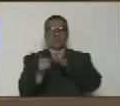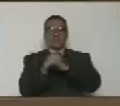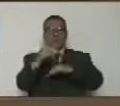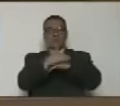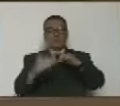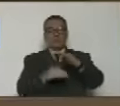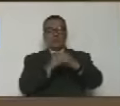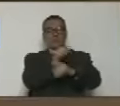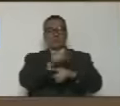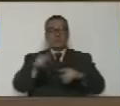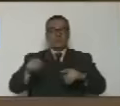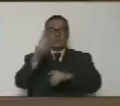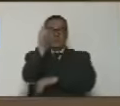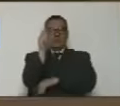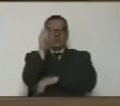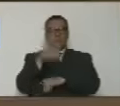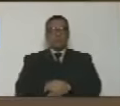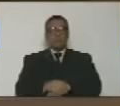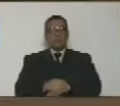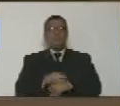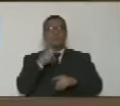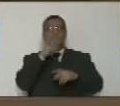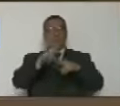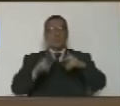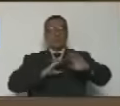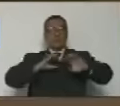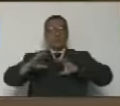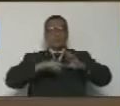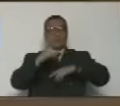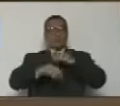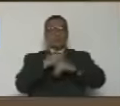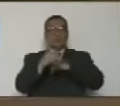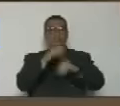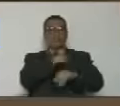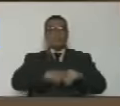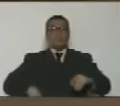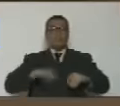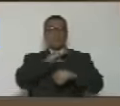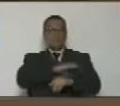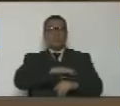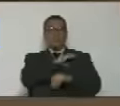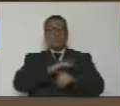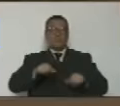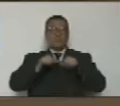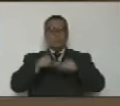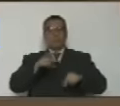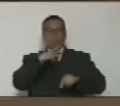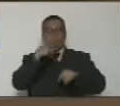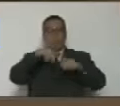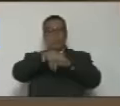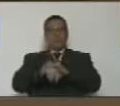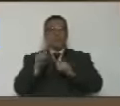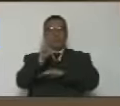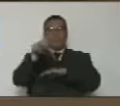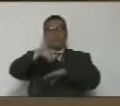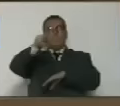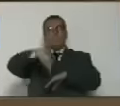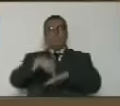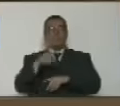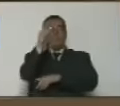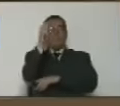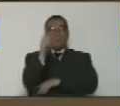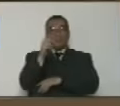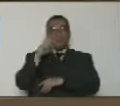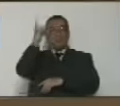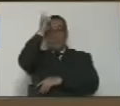incorporar a sus suplentes respectivos. Segundo, comunicación suscrita por el presidente de la Comisión Permanente de Política Interior de la Asamblea Nacional,